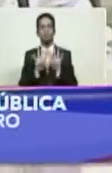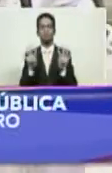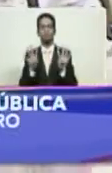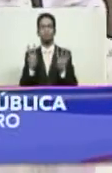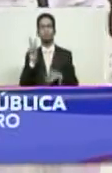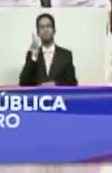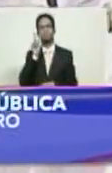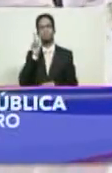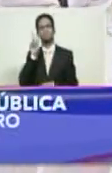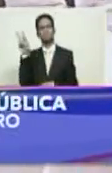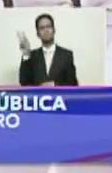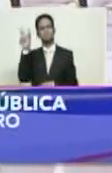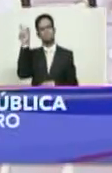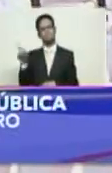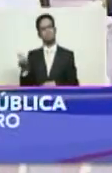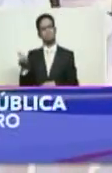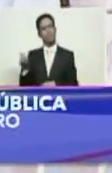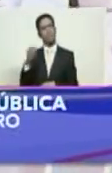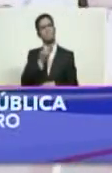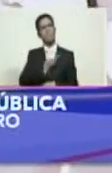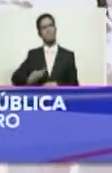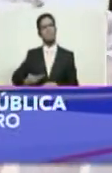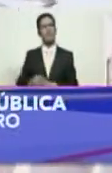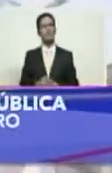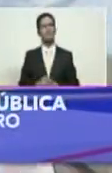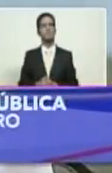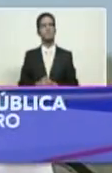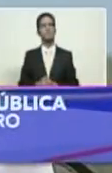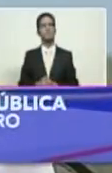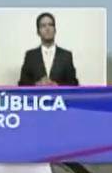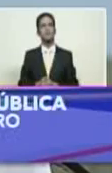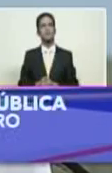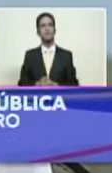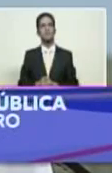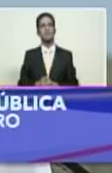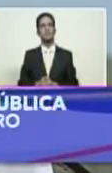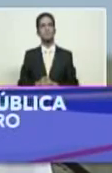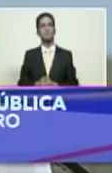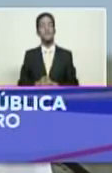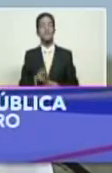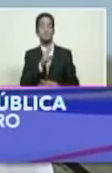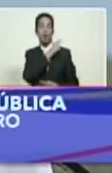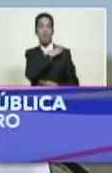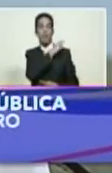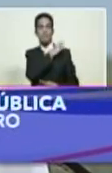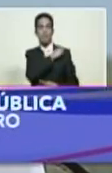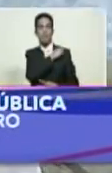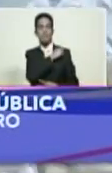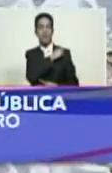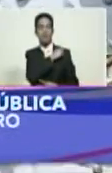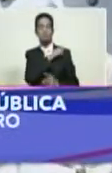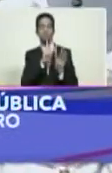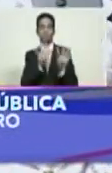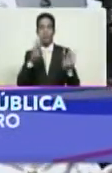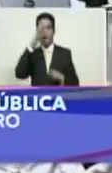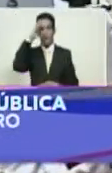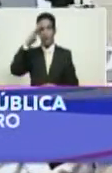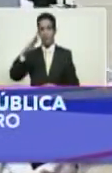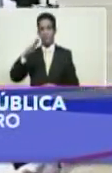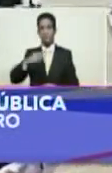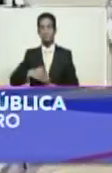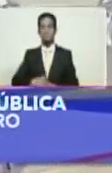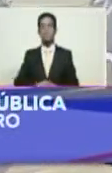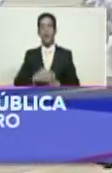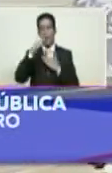constitucional de la República Bolivariana de Venezuela y comandante en jefe de la Fuerza Armada Nacional Bolivariana,